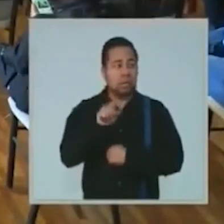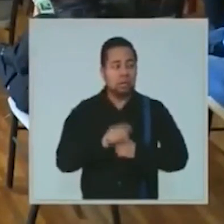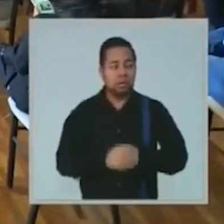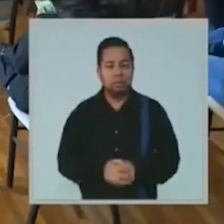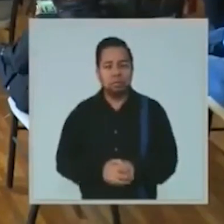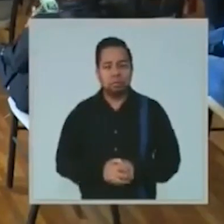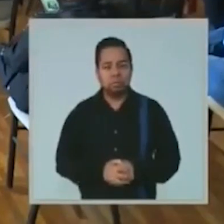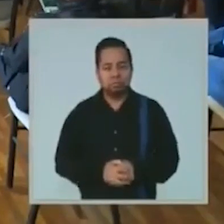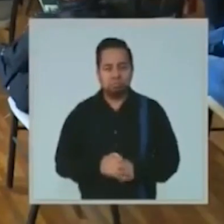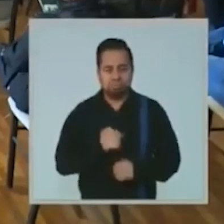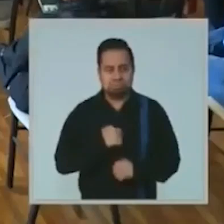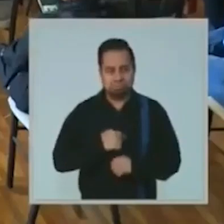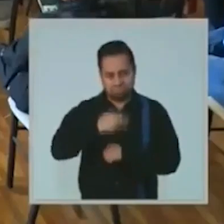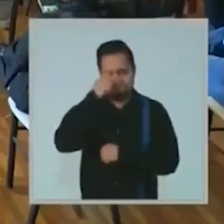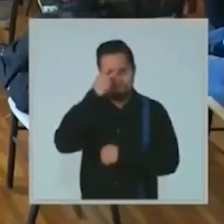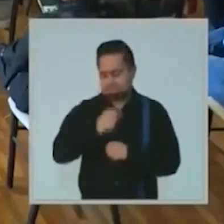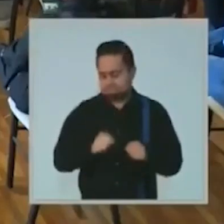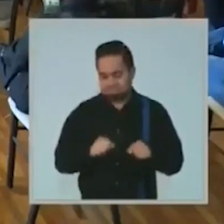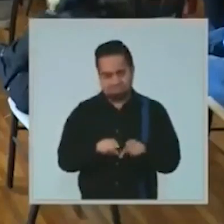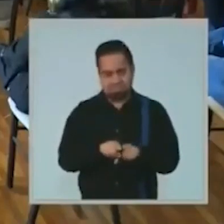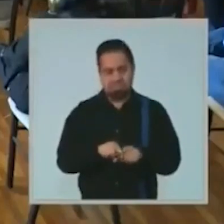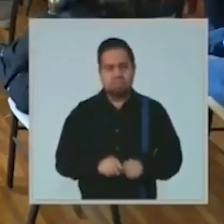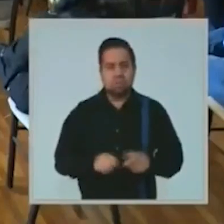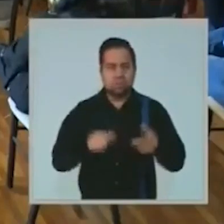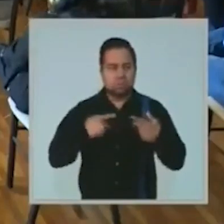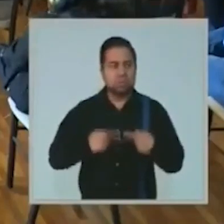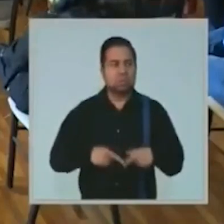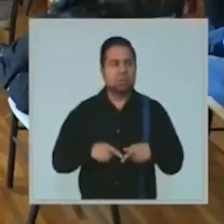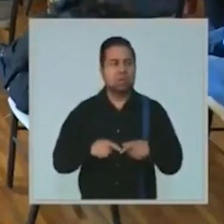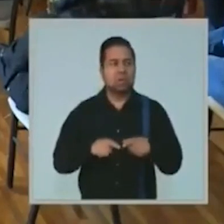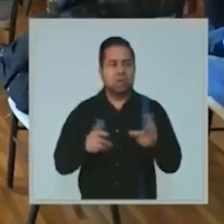48.554.000 pesos. Sin embargo, recibió una ampliación